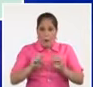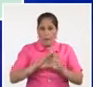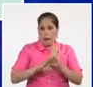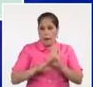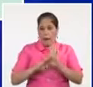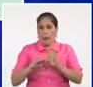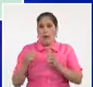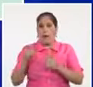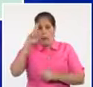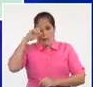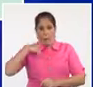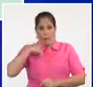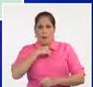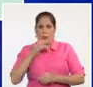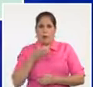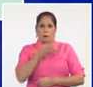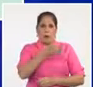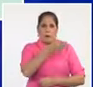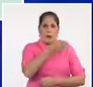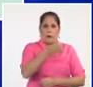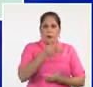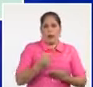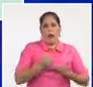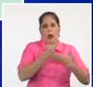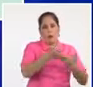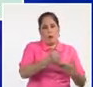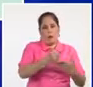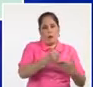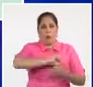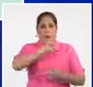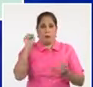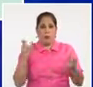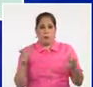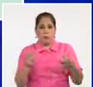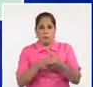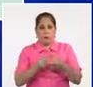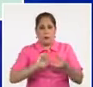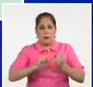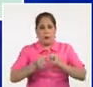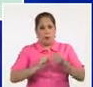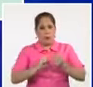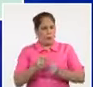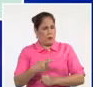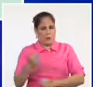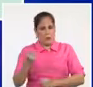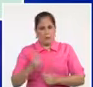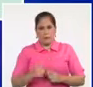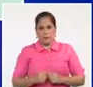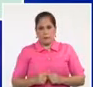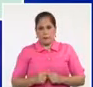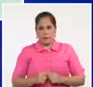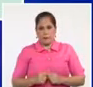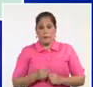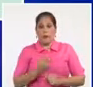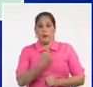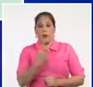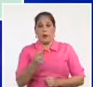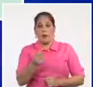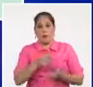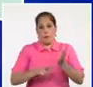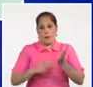trabajo para lograr un control un poco más rápido en cada uno de ellos.